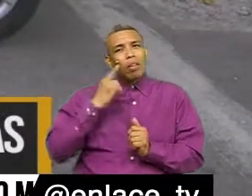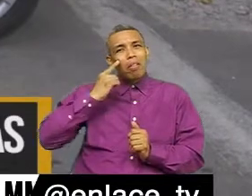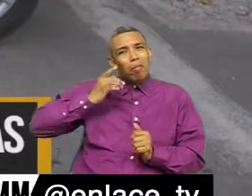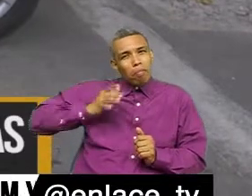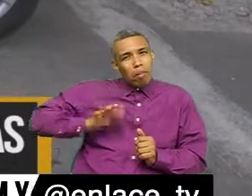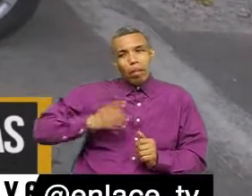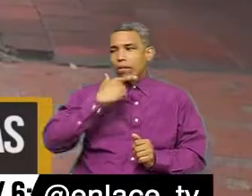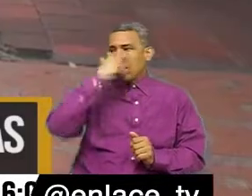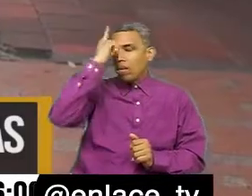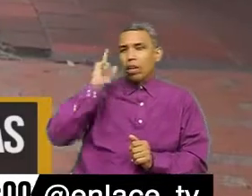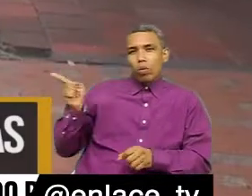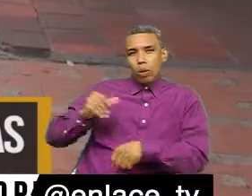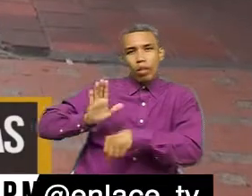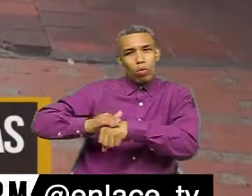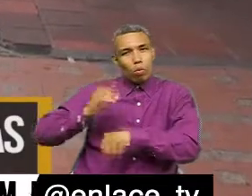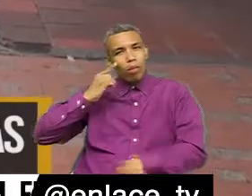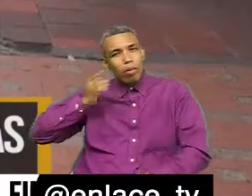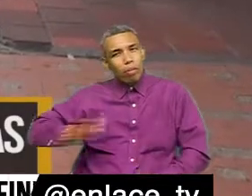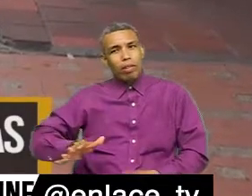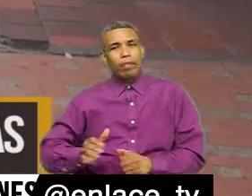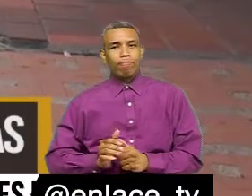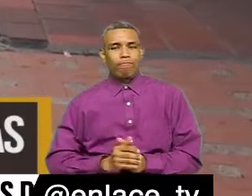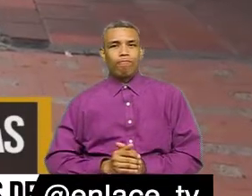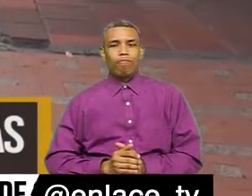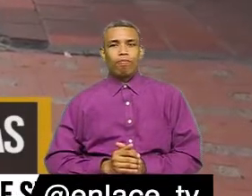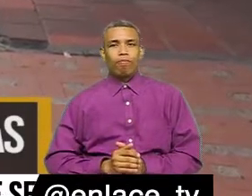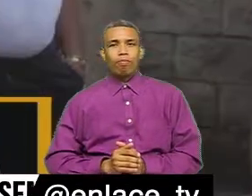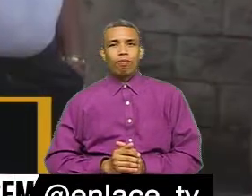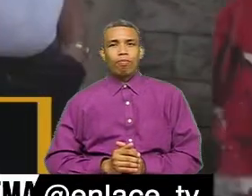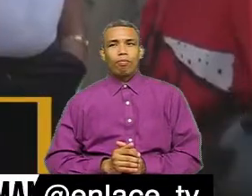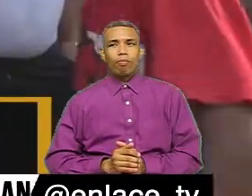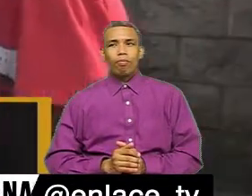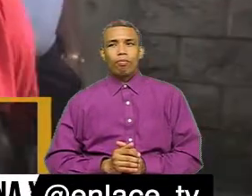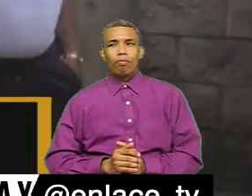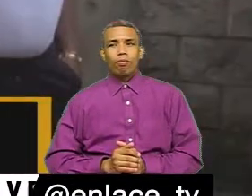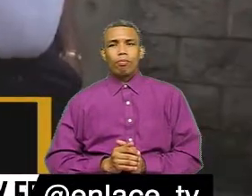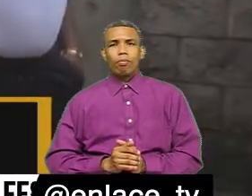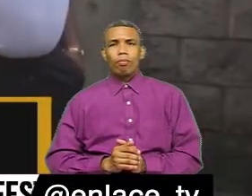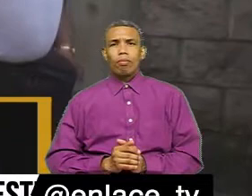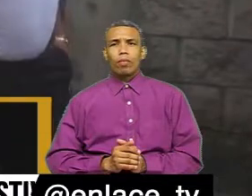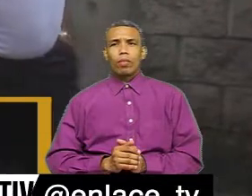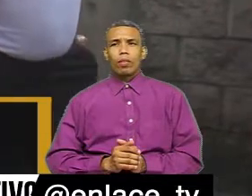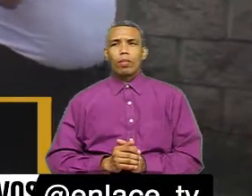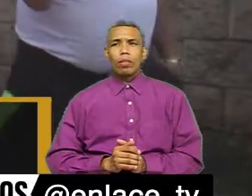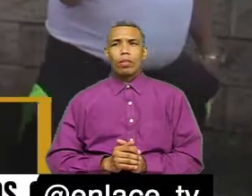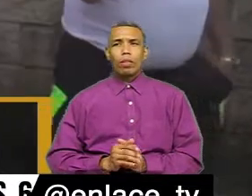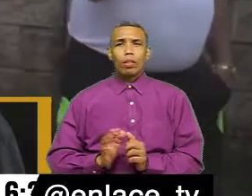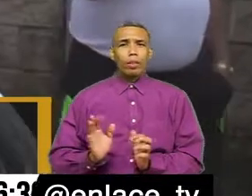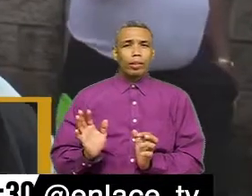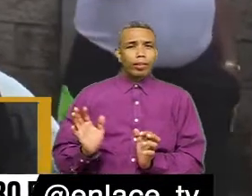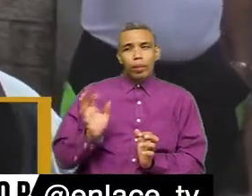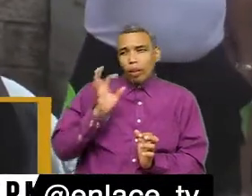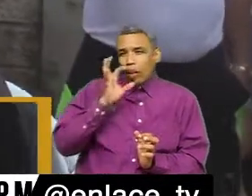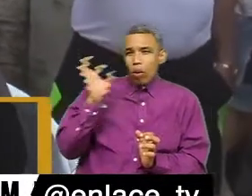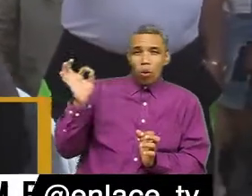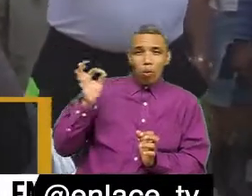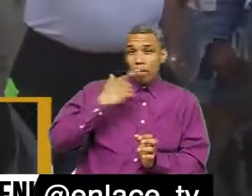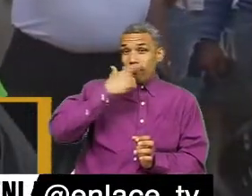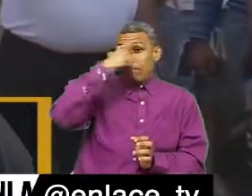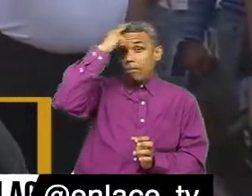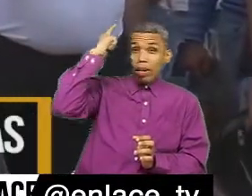grave hecho que afectó la movilidad en este sector del barrio Buenos Aires, Comuna 1. No he hablado todavía porque estoy aquí un poquito